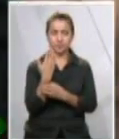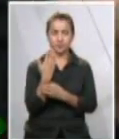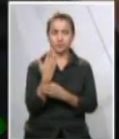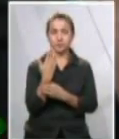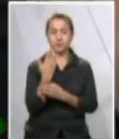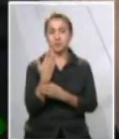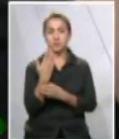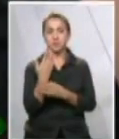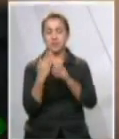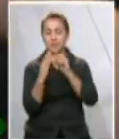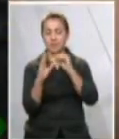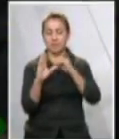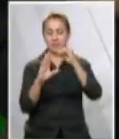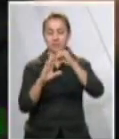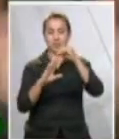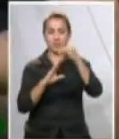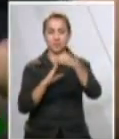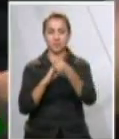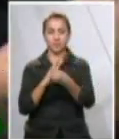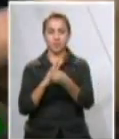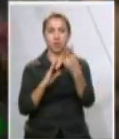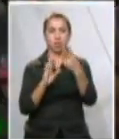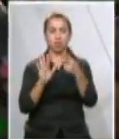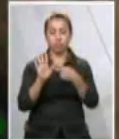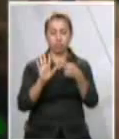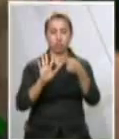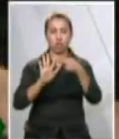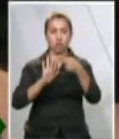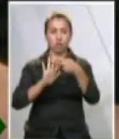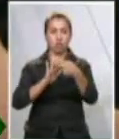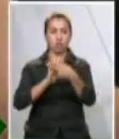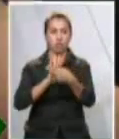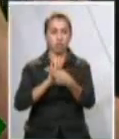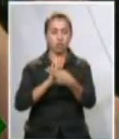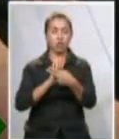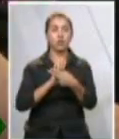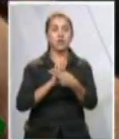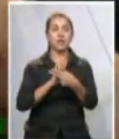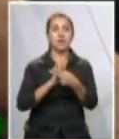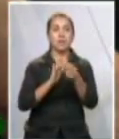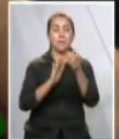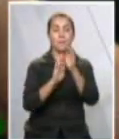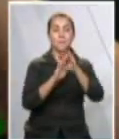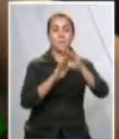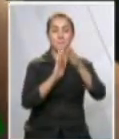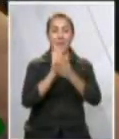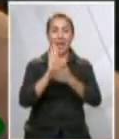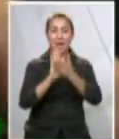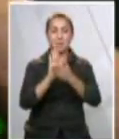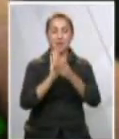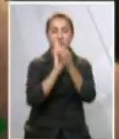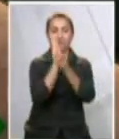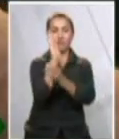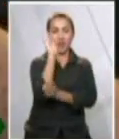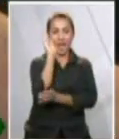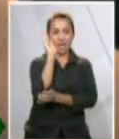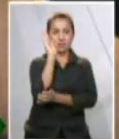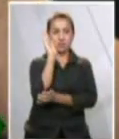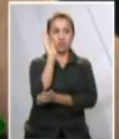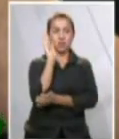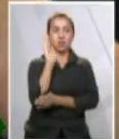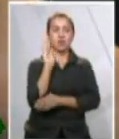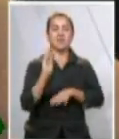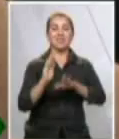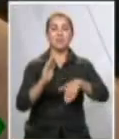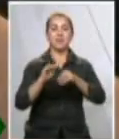Que serían las que componen 2 partes por cada dedo, en la palma y lo que va en el brazo. Y funciona con el movimiento